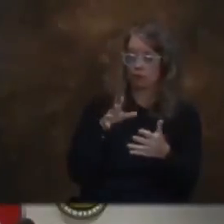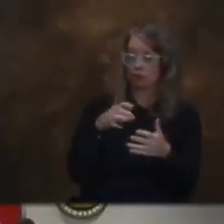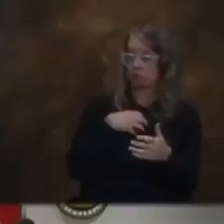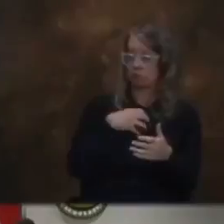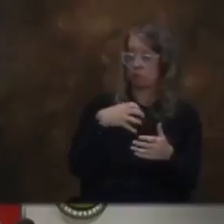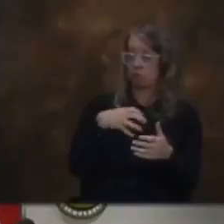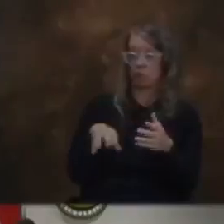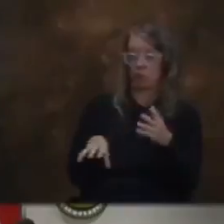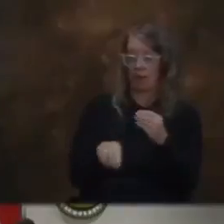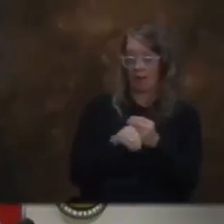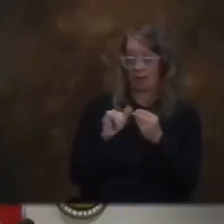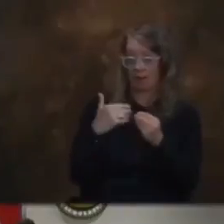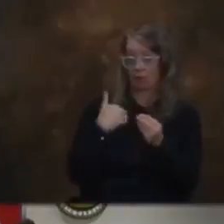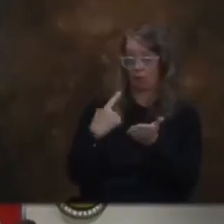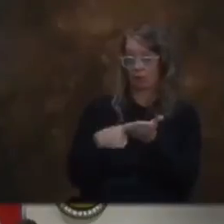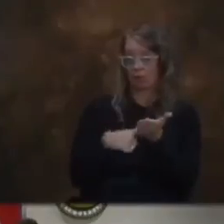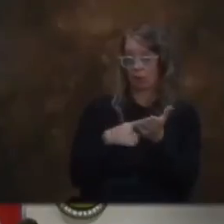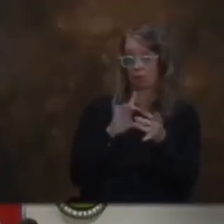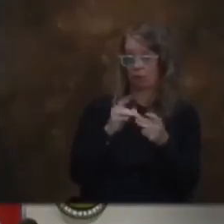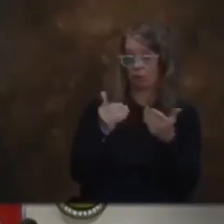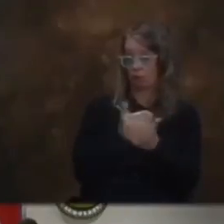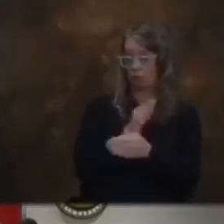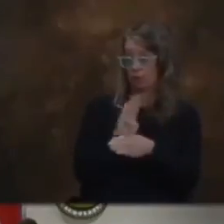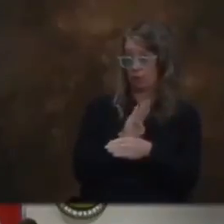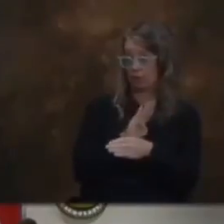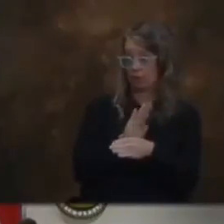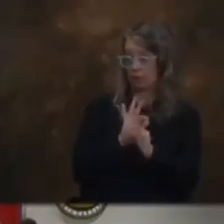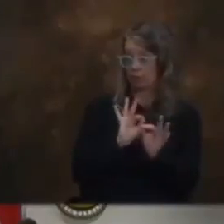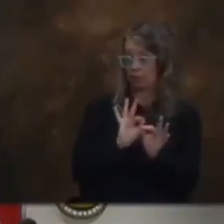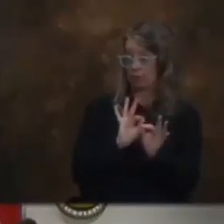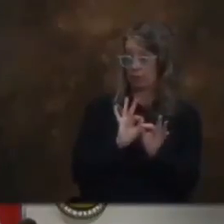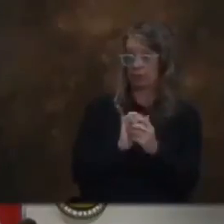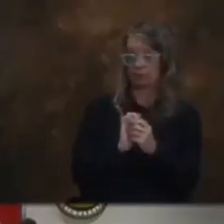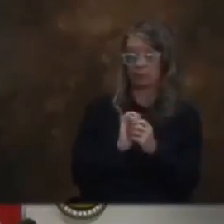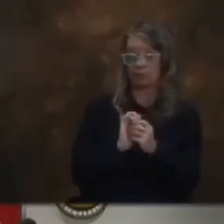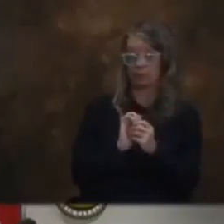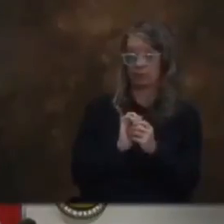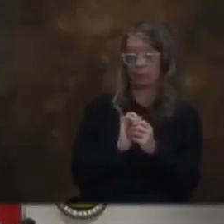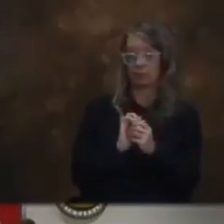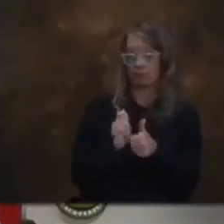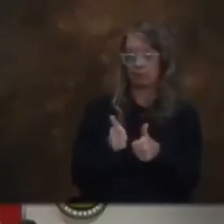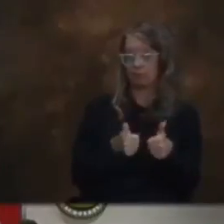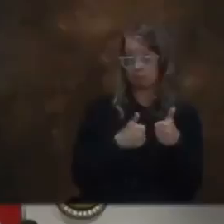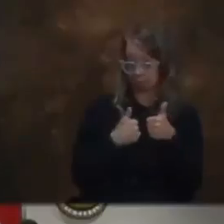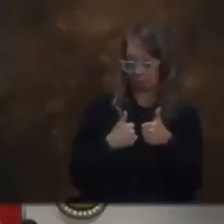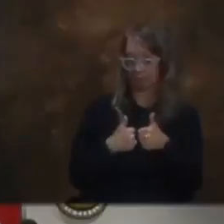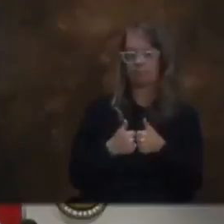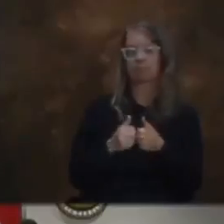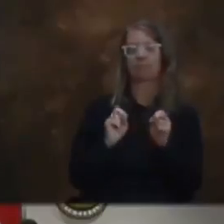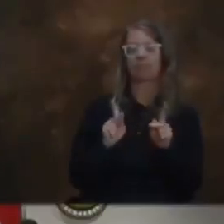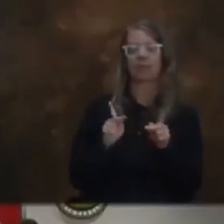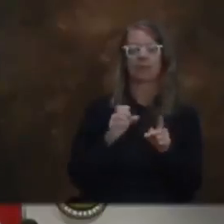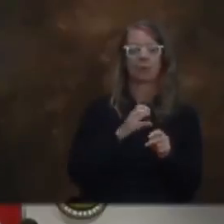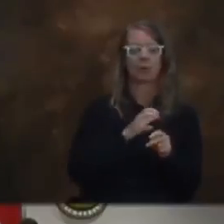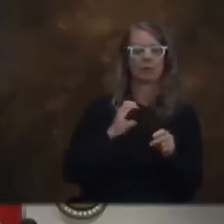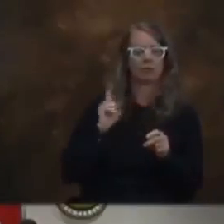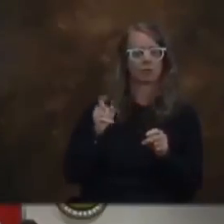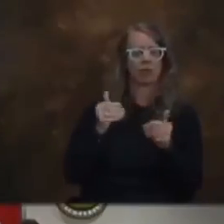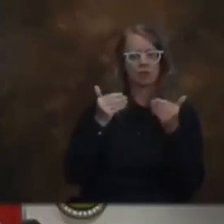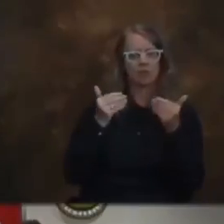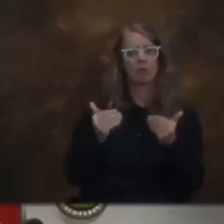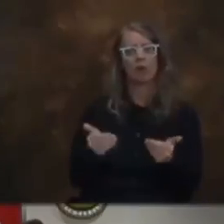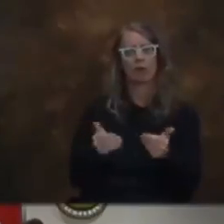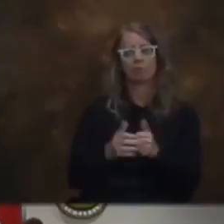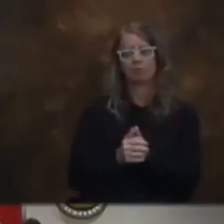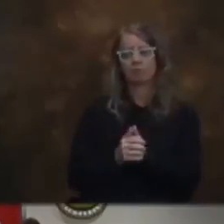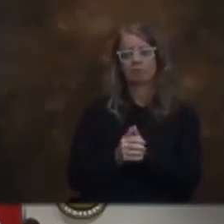nuevo nuevo de comisionados tenemos que continuar así que vamos a pasar a